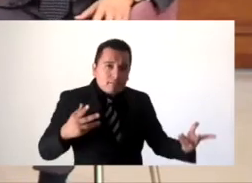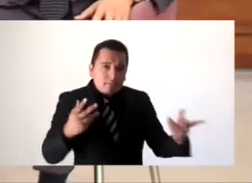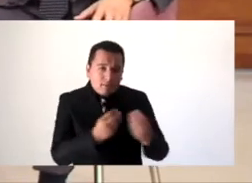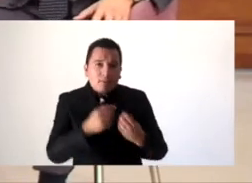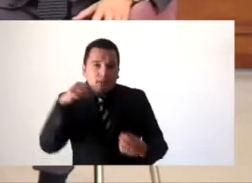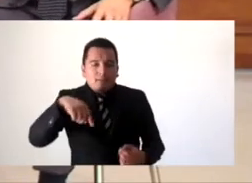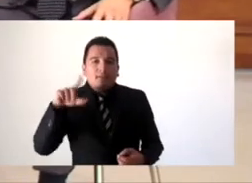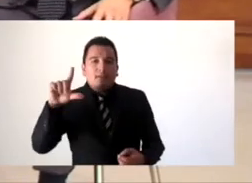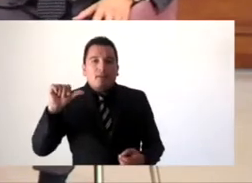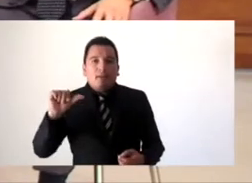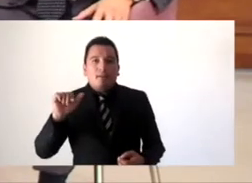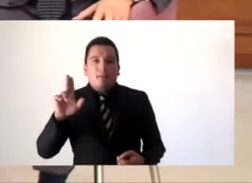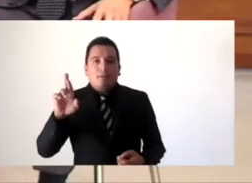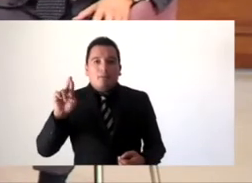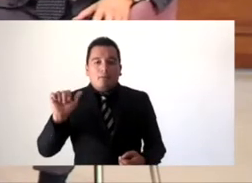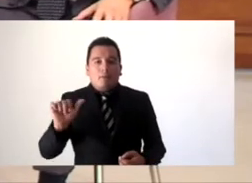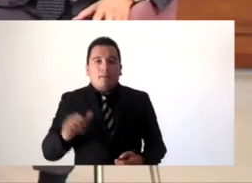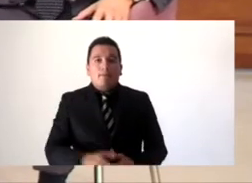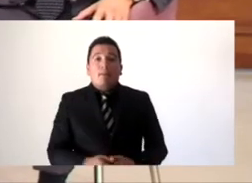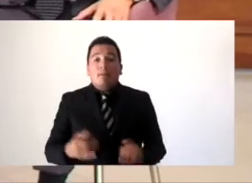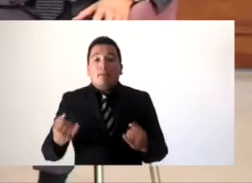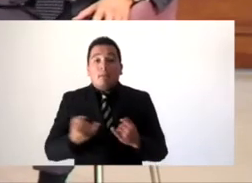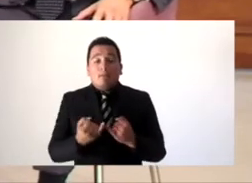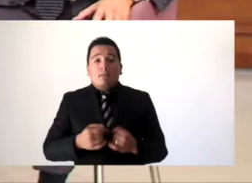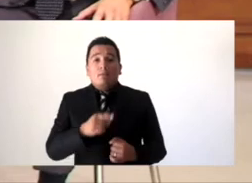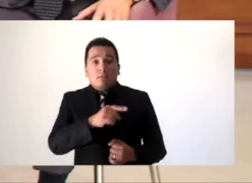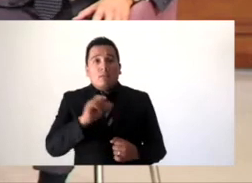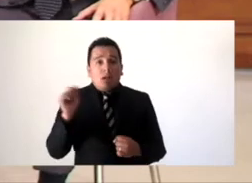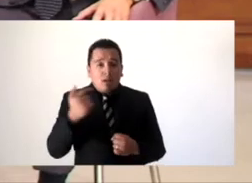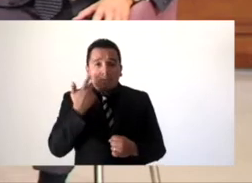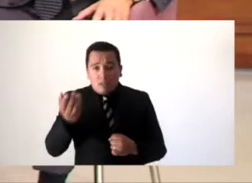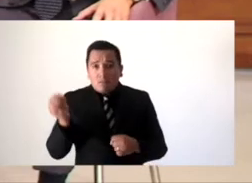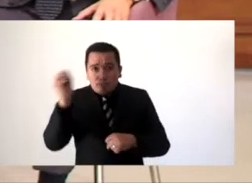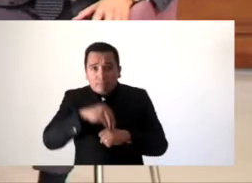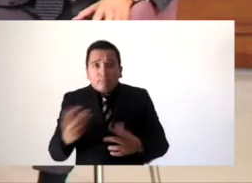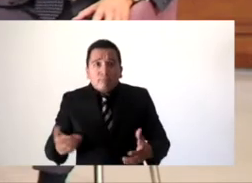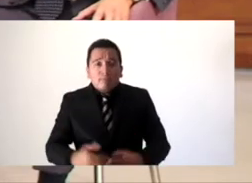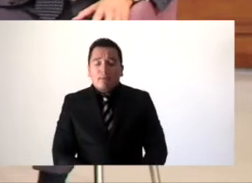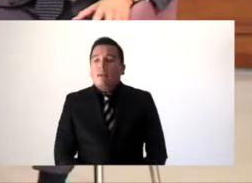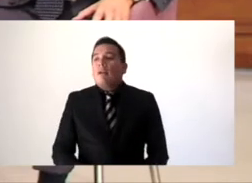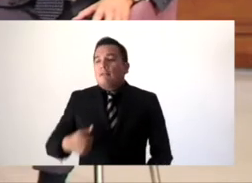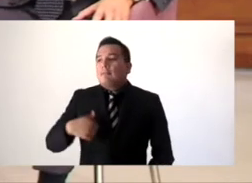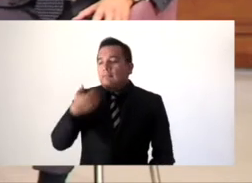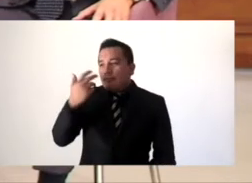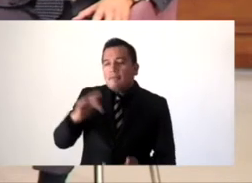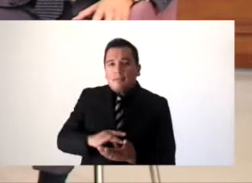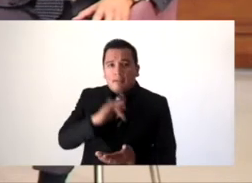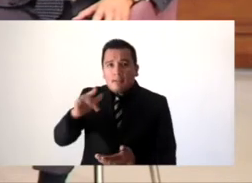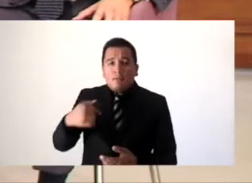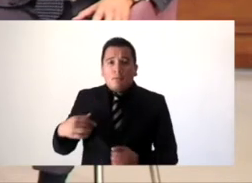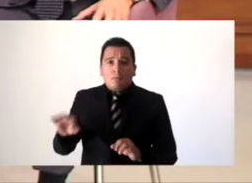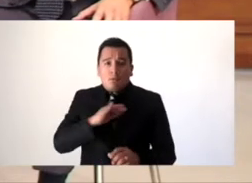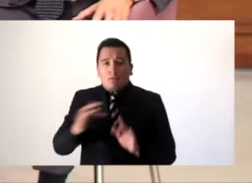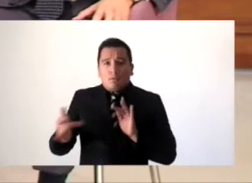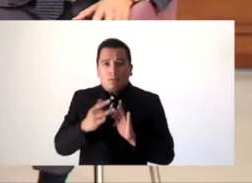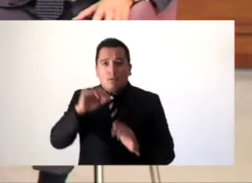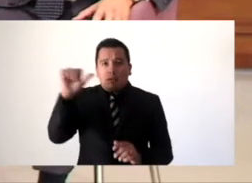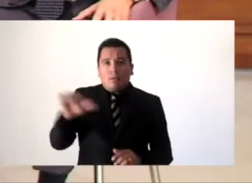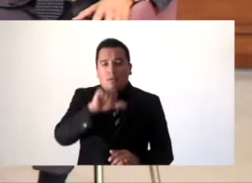su presencia en nuestro programa La Urna, a las redes sociales que tenga antes de... Yo les quiero agradecer a ustedes, me encuentran